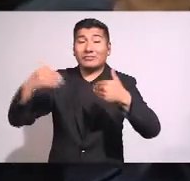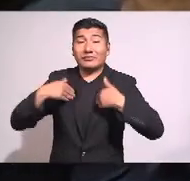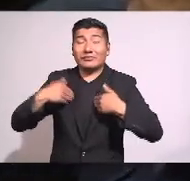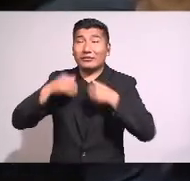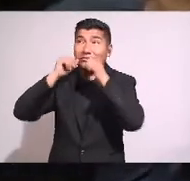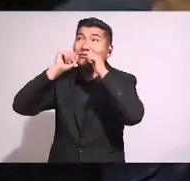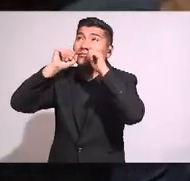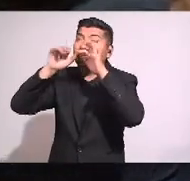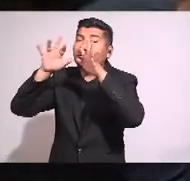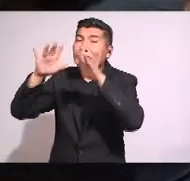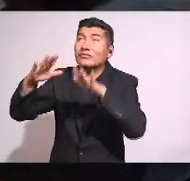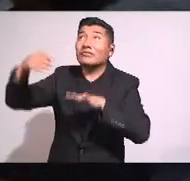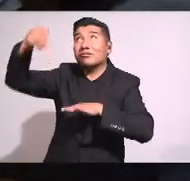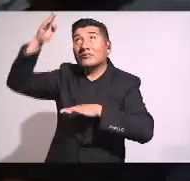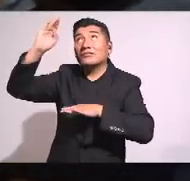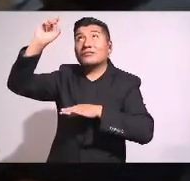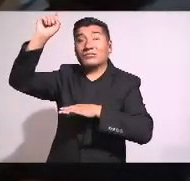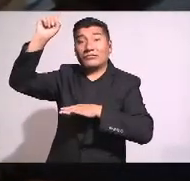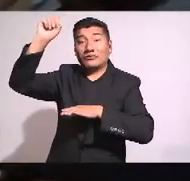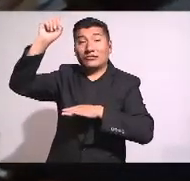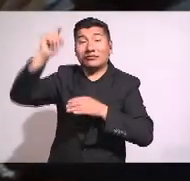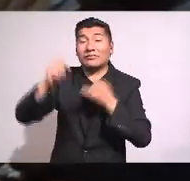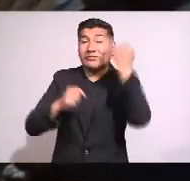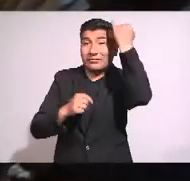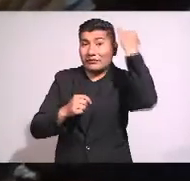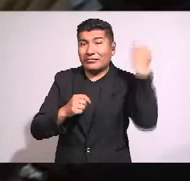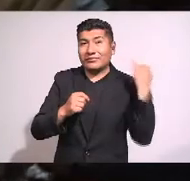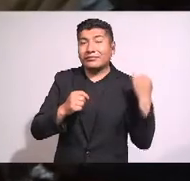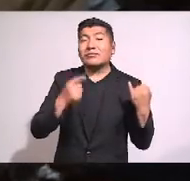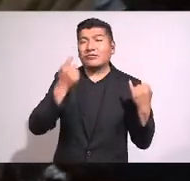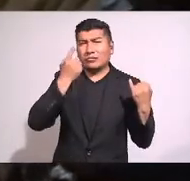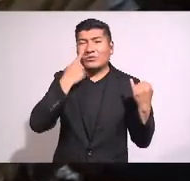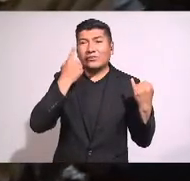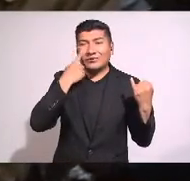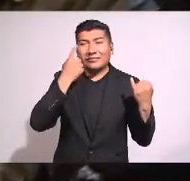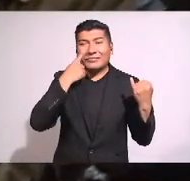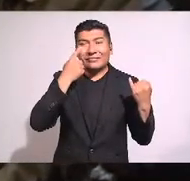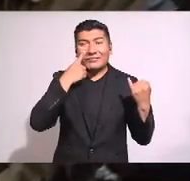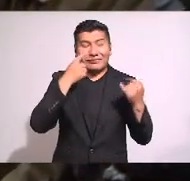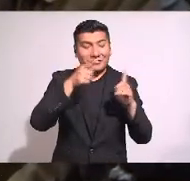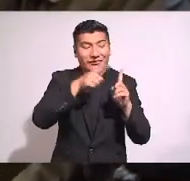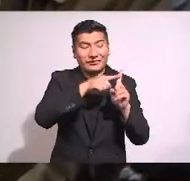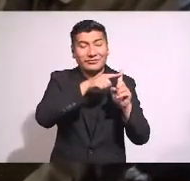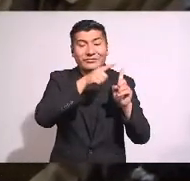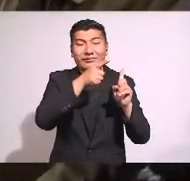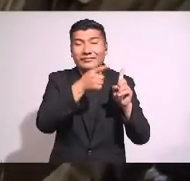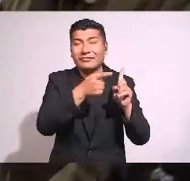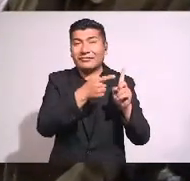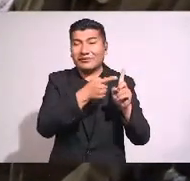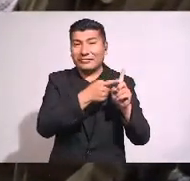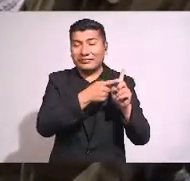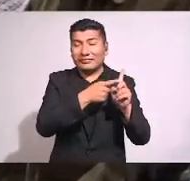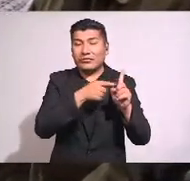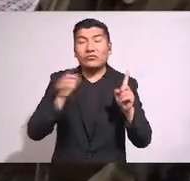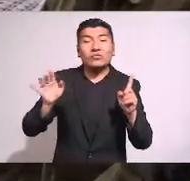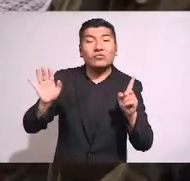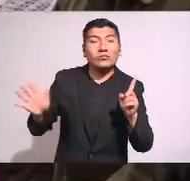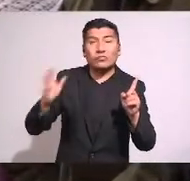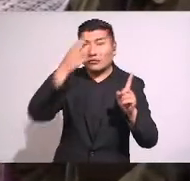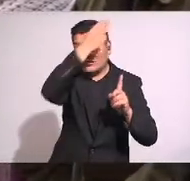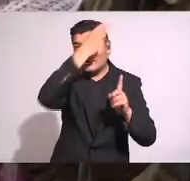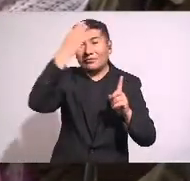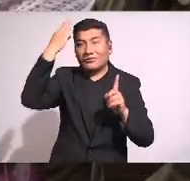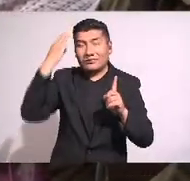de Dios. Y por eso Isabel reconoce que en el vientre virginal de María